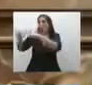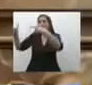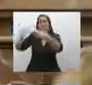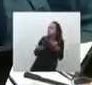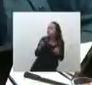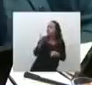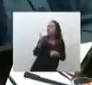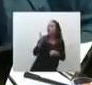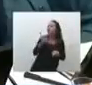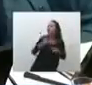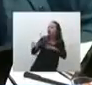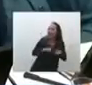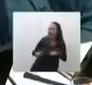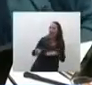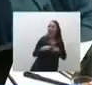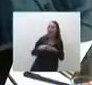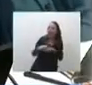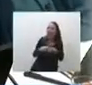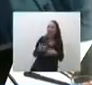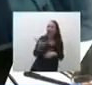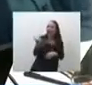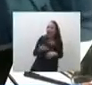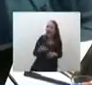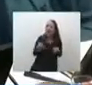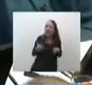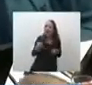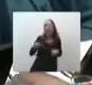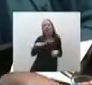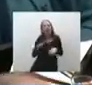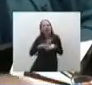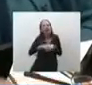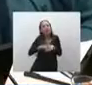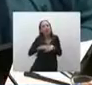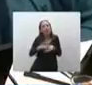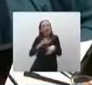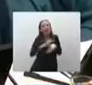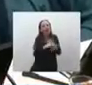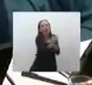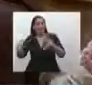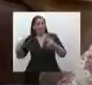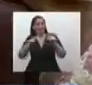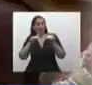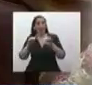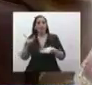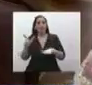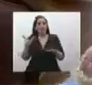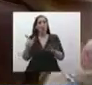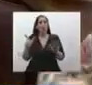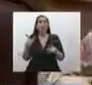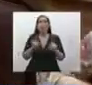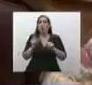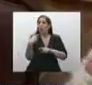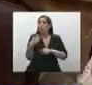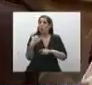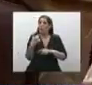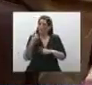Senadores. Pero la discusión sobre el aborto está instalada en la sociedad y se pudo ver a partir de las exposiciones que tuvieron los senadores, tanto a favor como en contra de